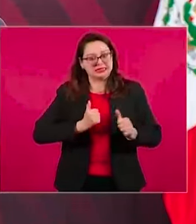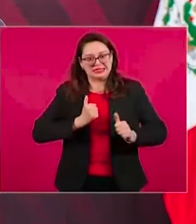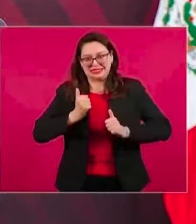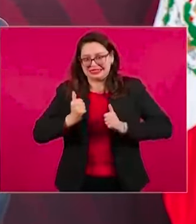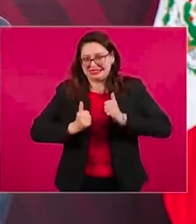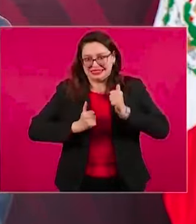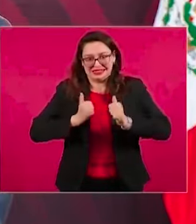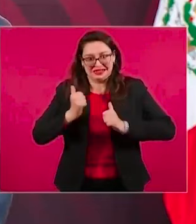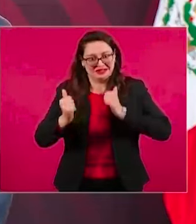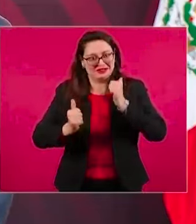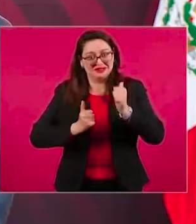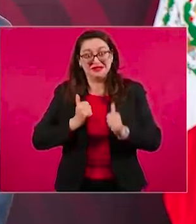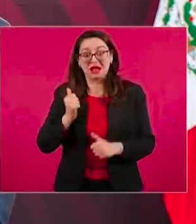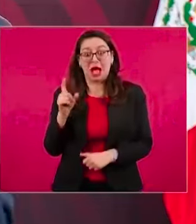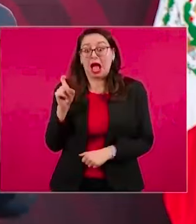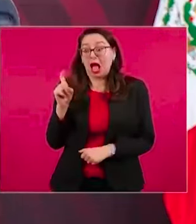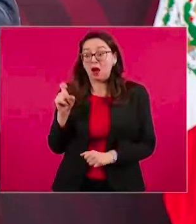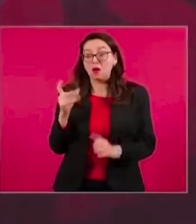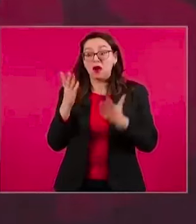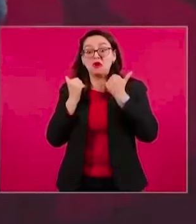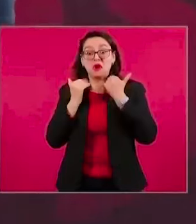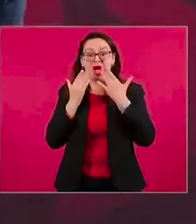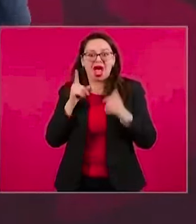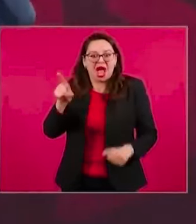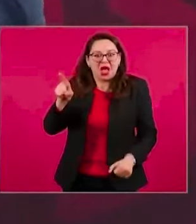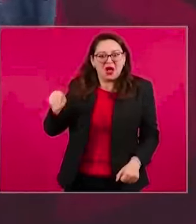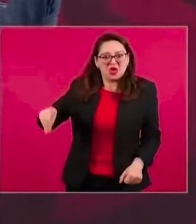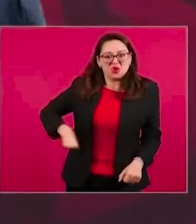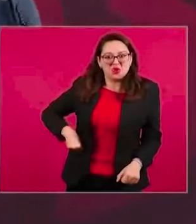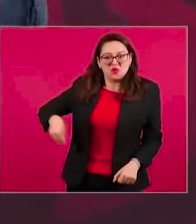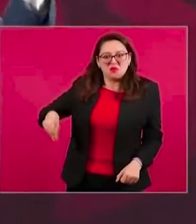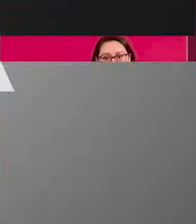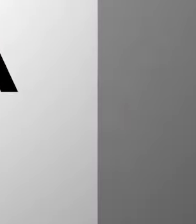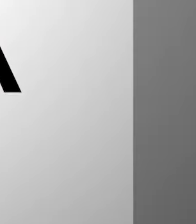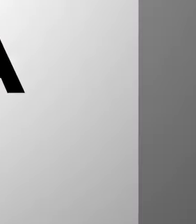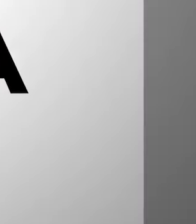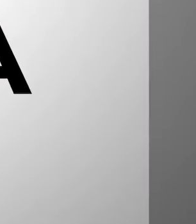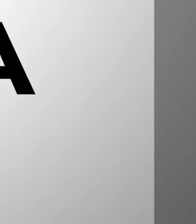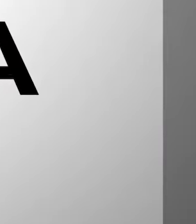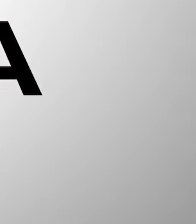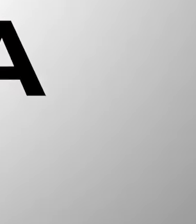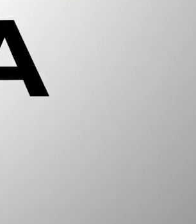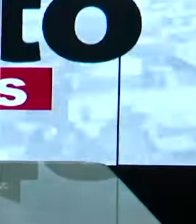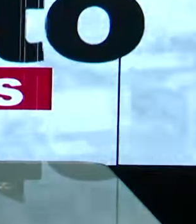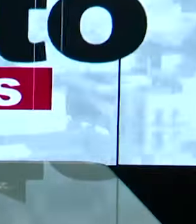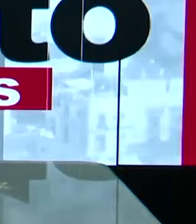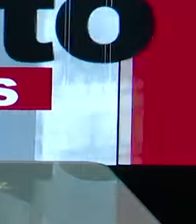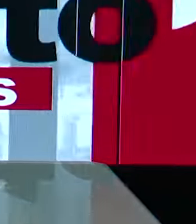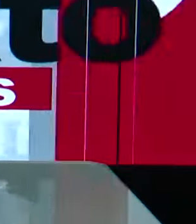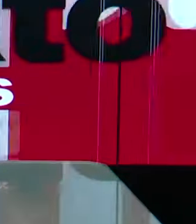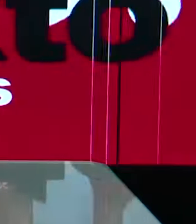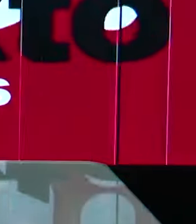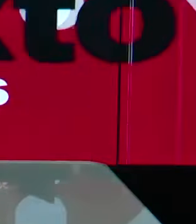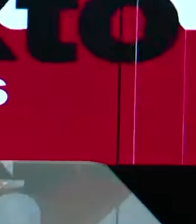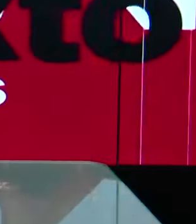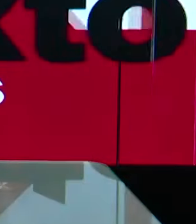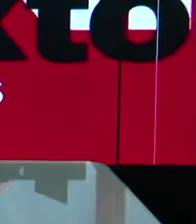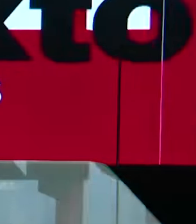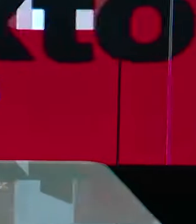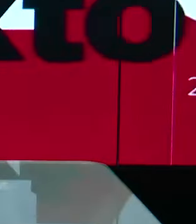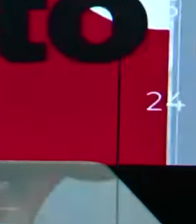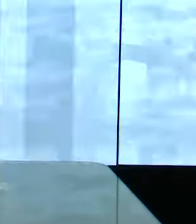el asunto lo quieren agarrar de de bandera además de Felipe Calderón el